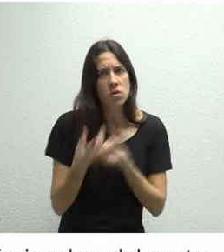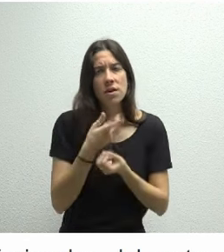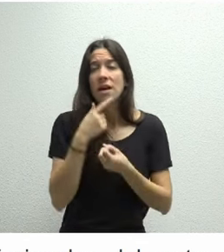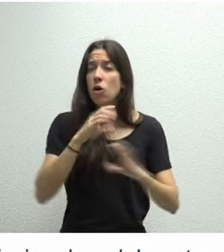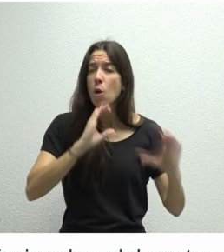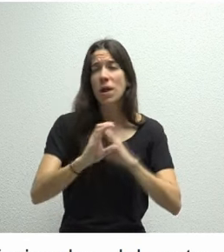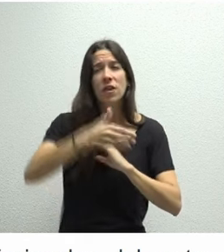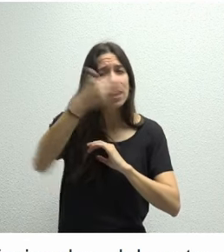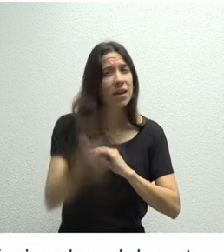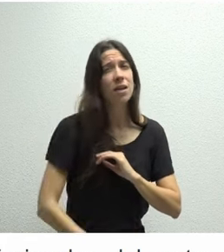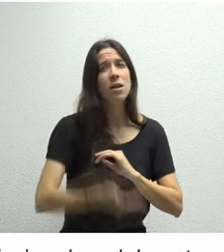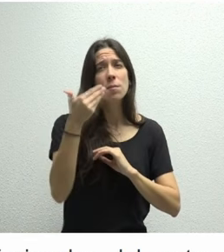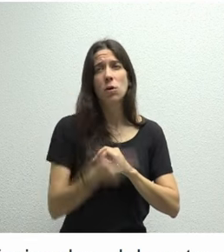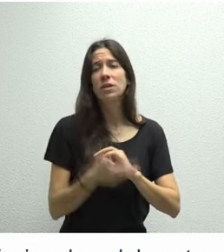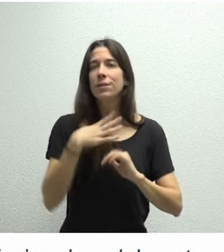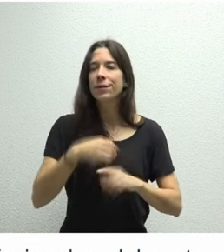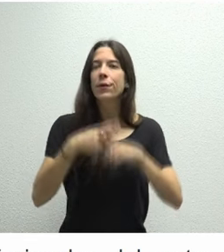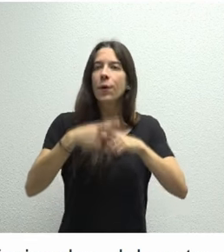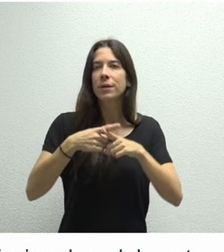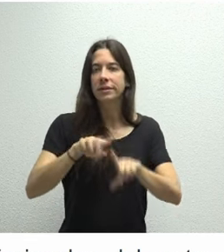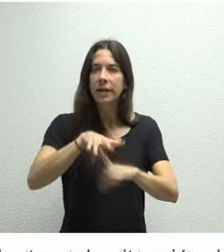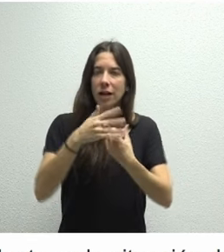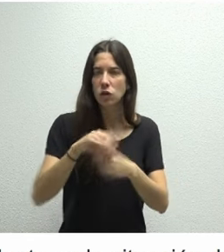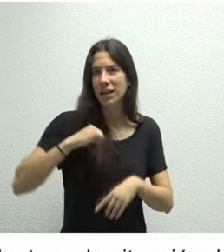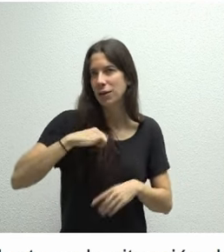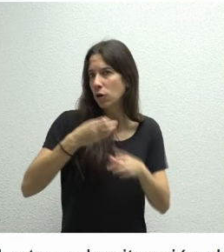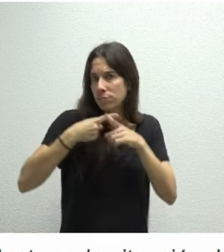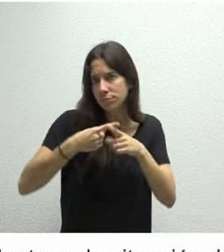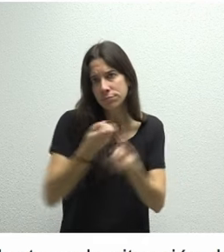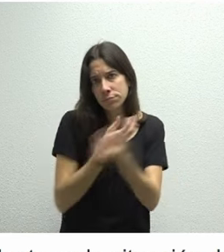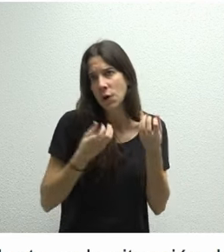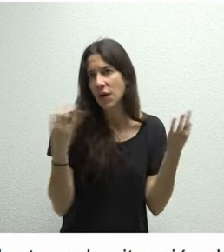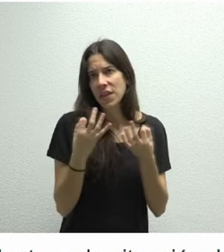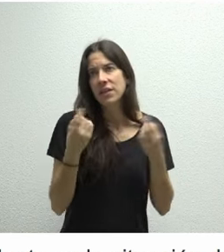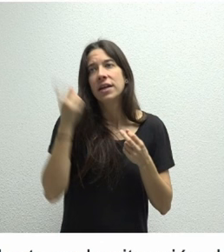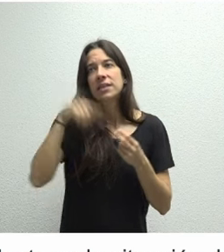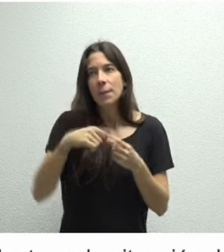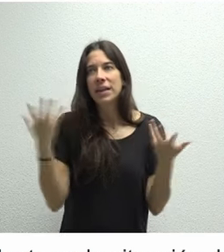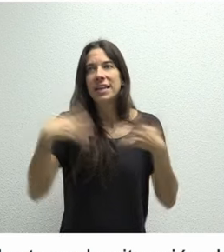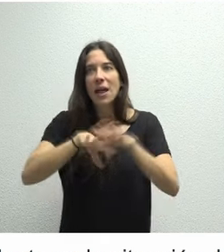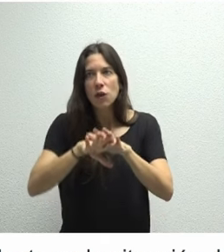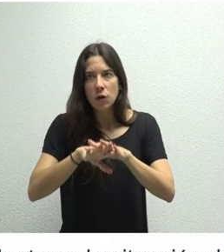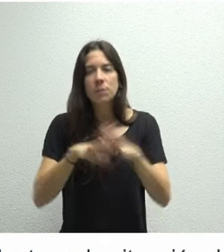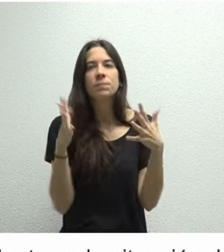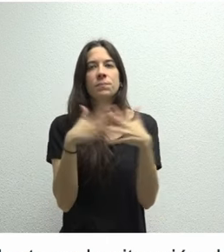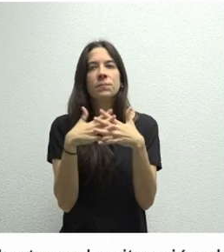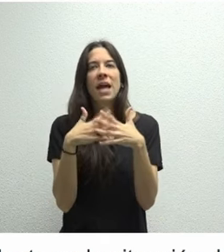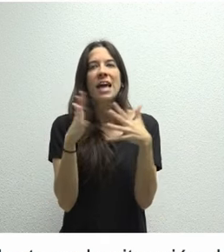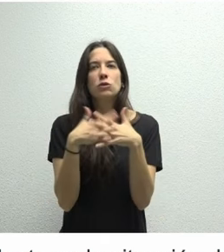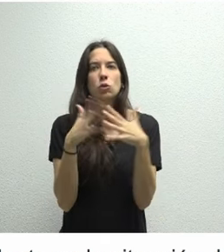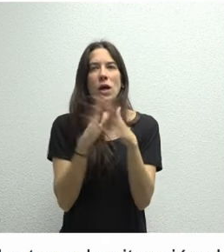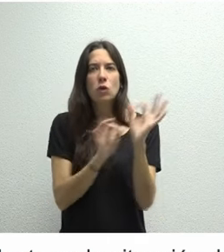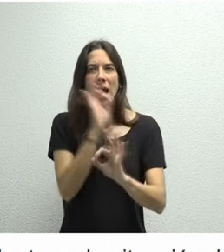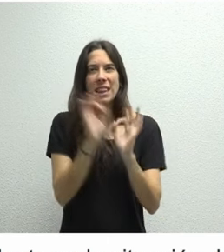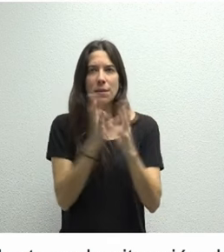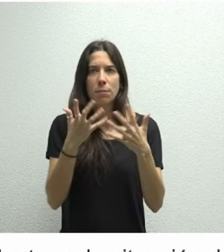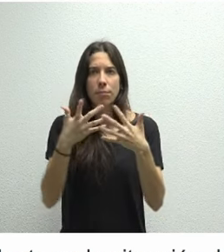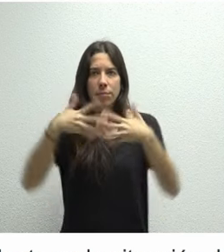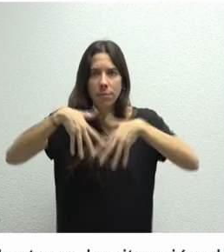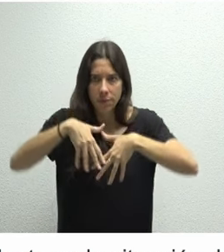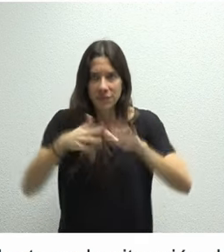comunicación el compartir los casos clínicos la integración de las estructuras organizativas vamos a dejar de levantar